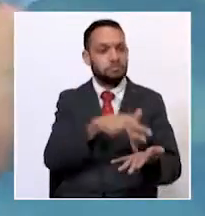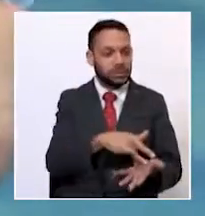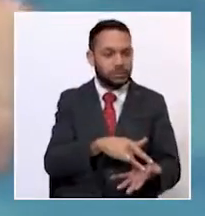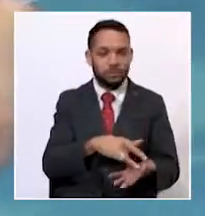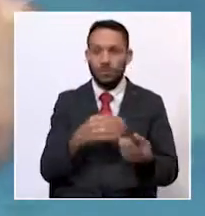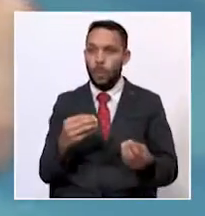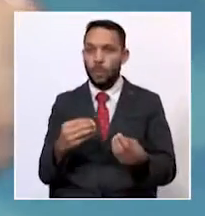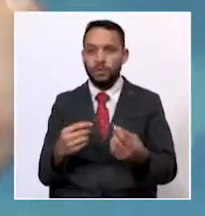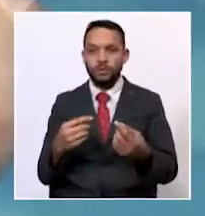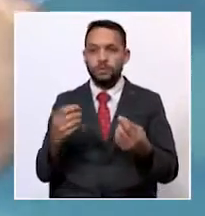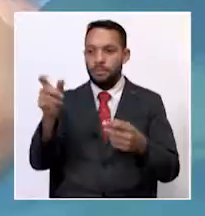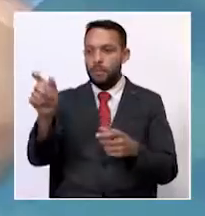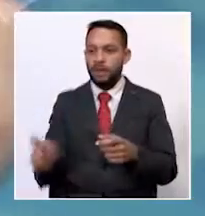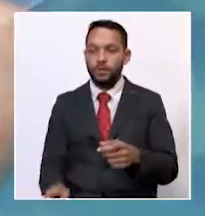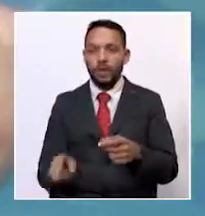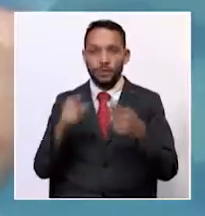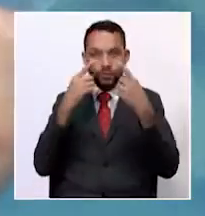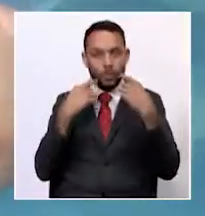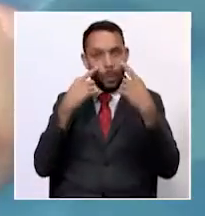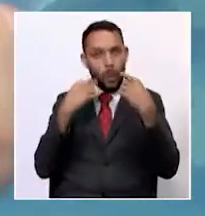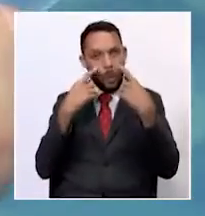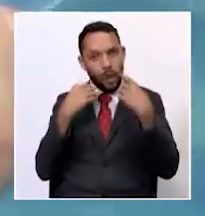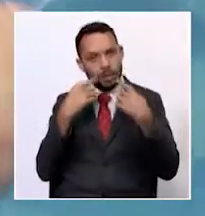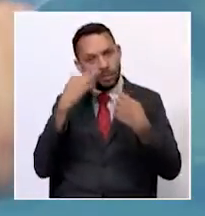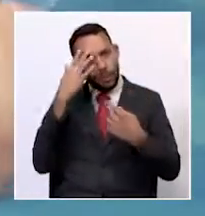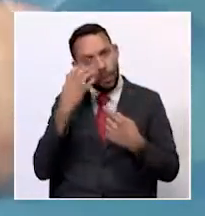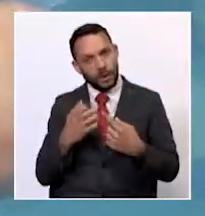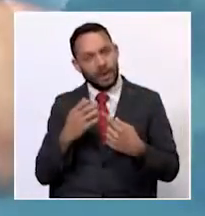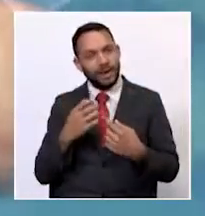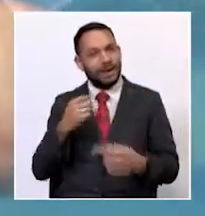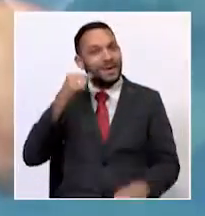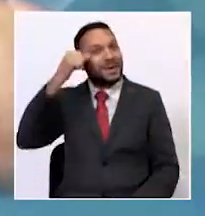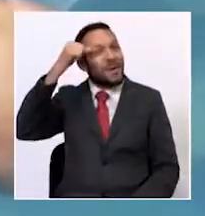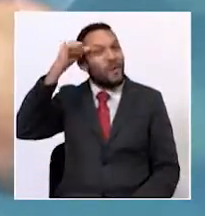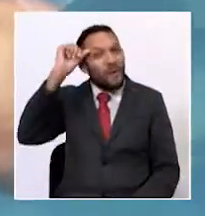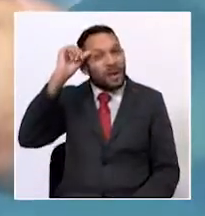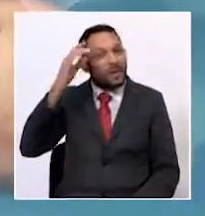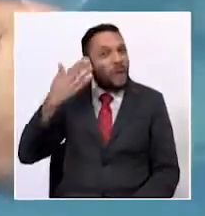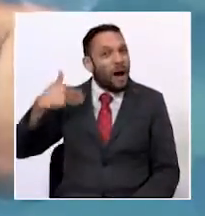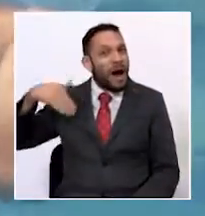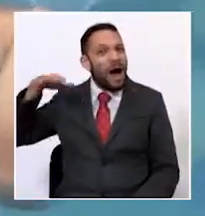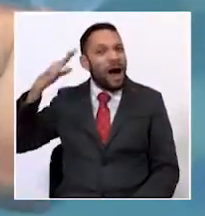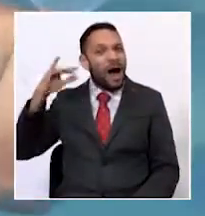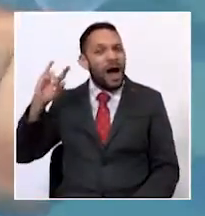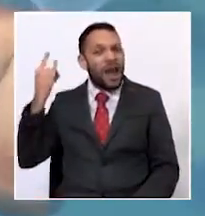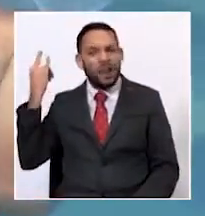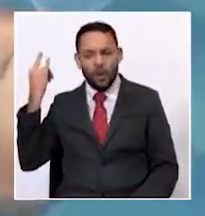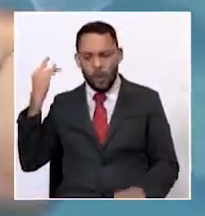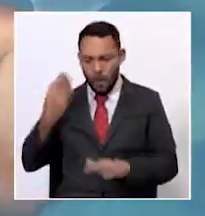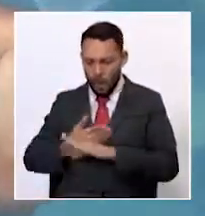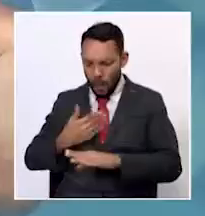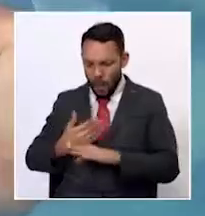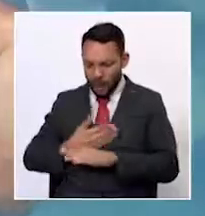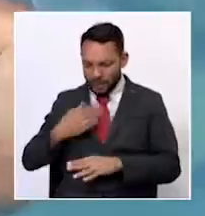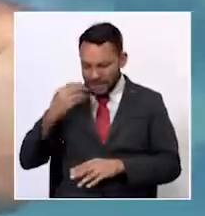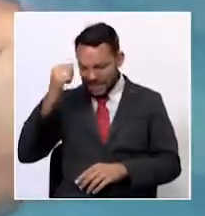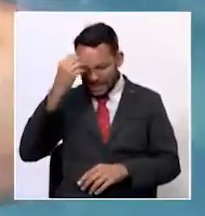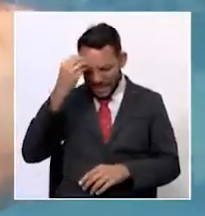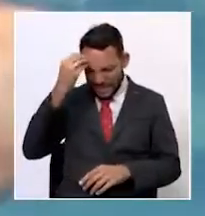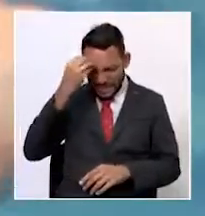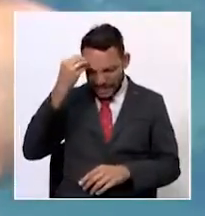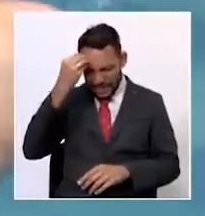llorando, porque entra en un proceso de liberación. Y es que cuando, por